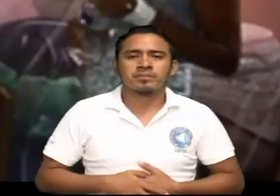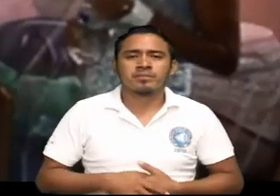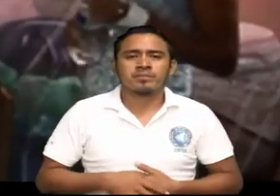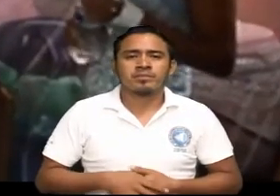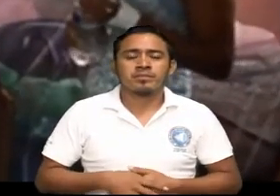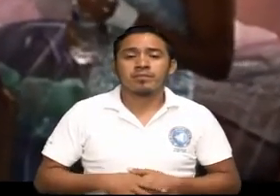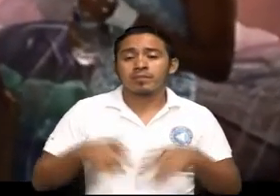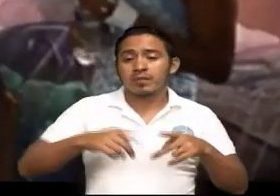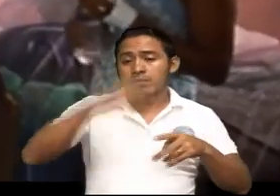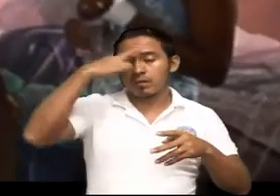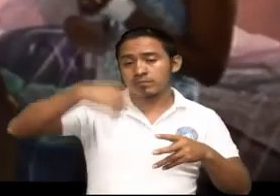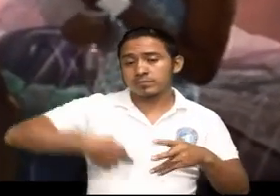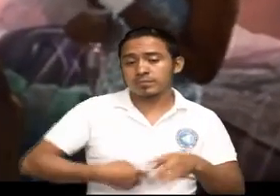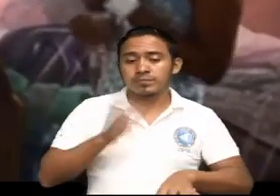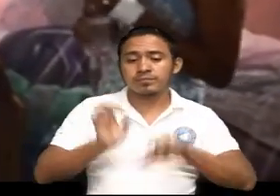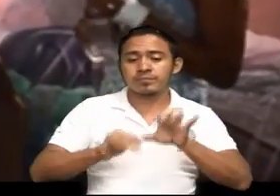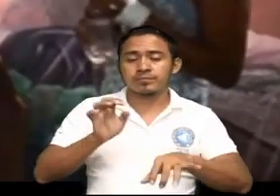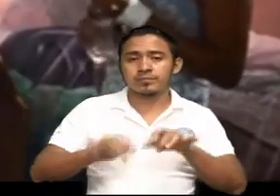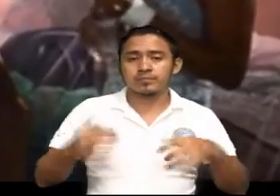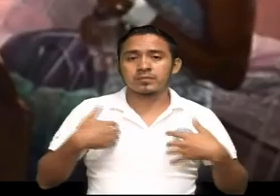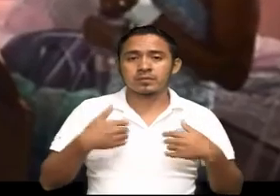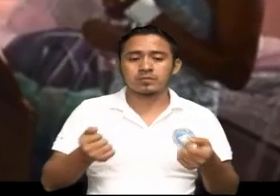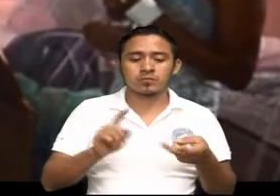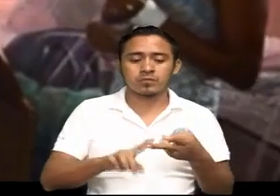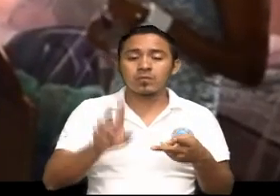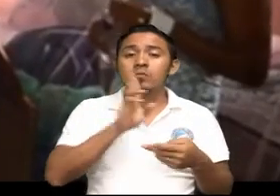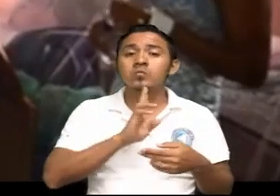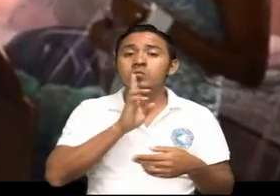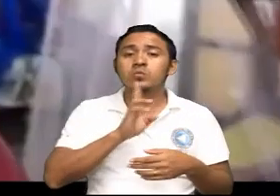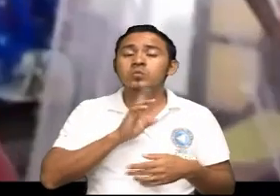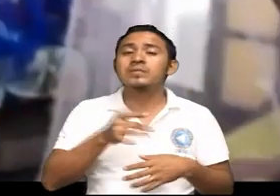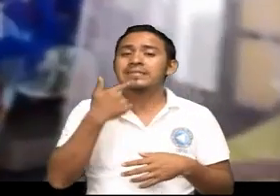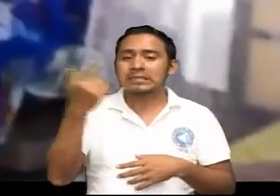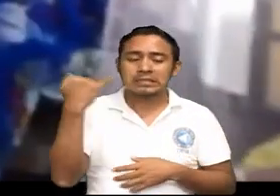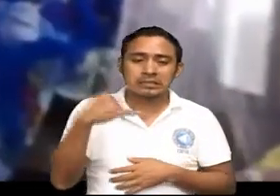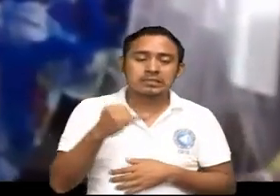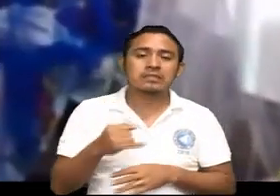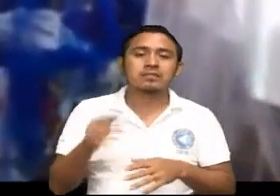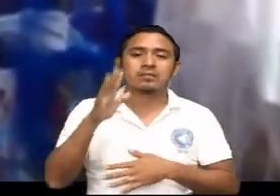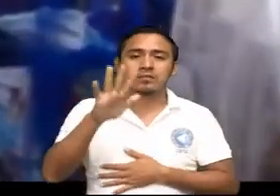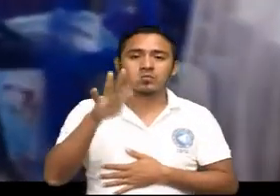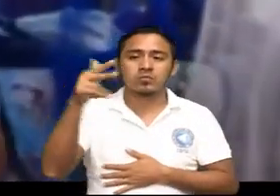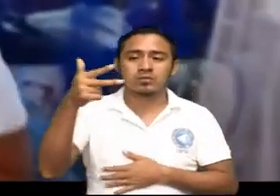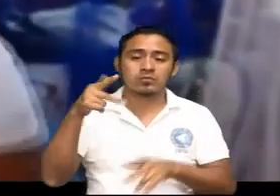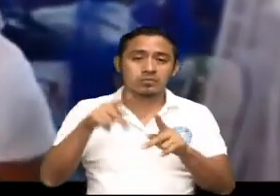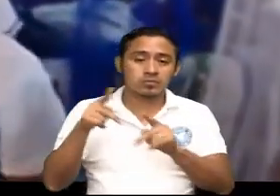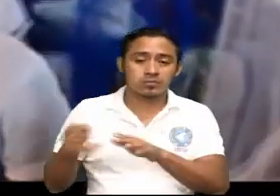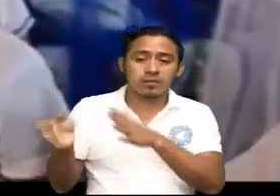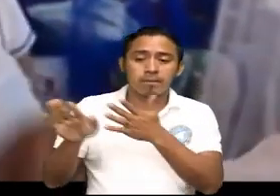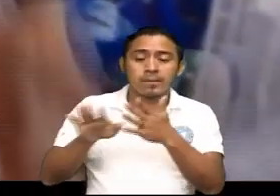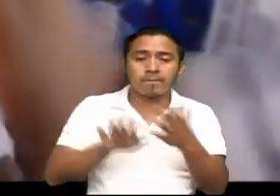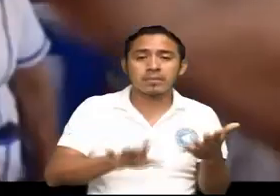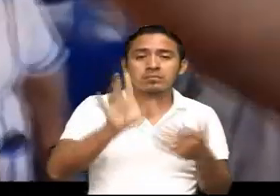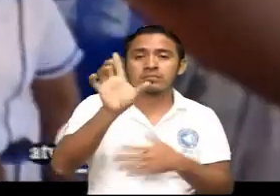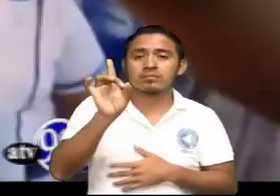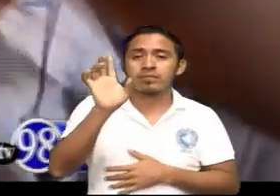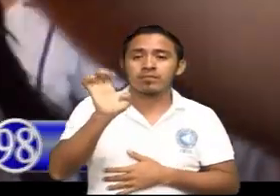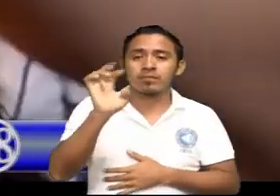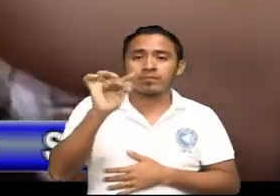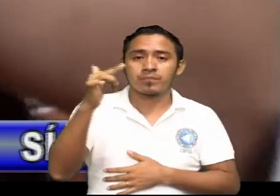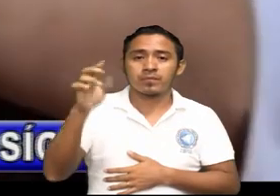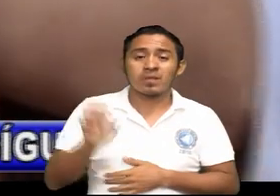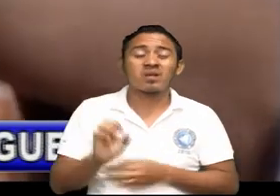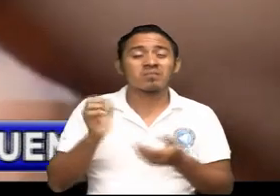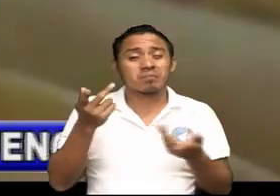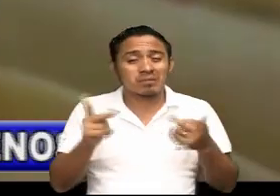Las autoridades de la Secretaría de Salud de Honduras han confirmado la muerte de 58 personas por dengue, pero la cifra